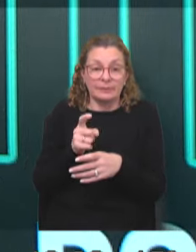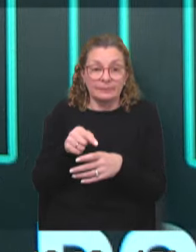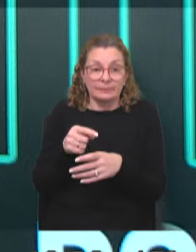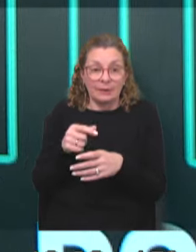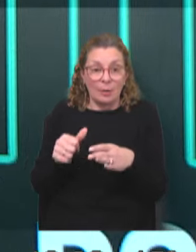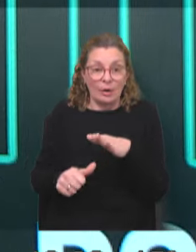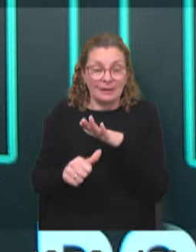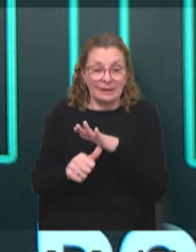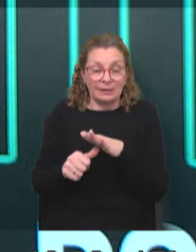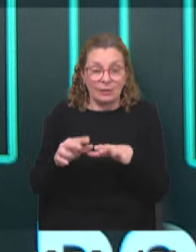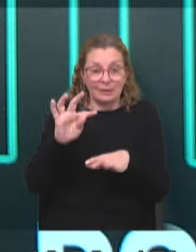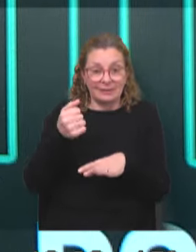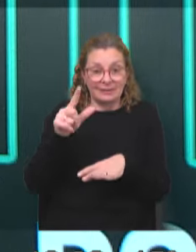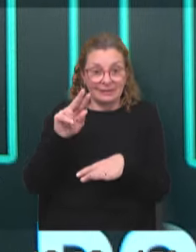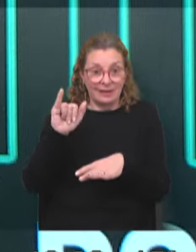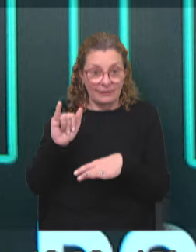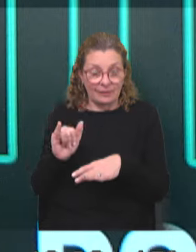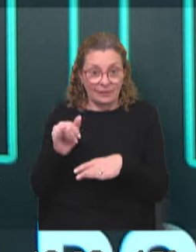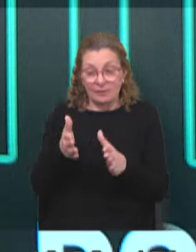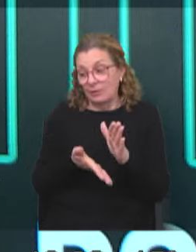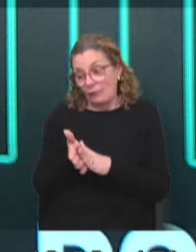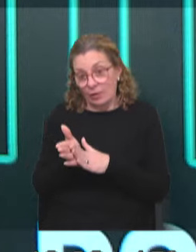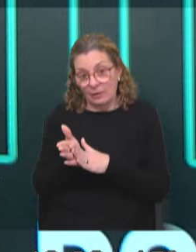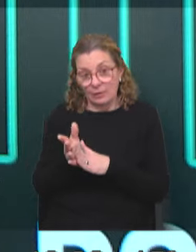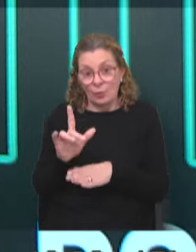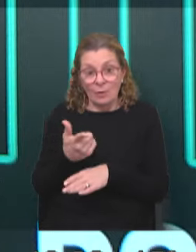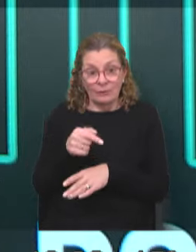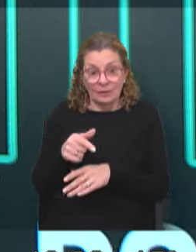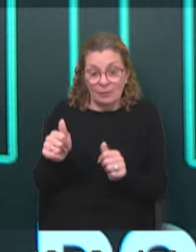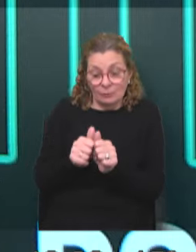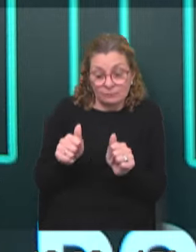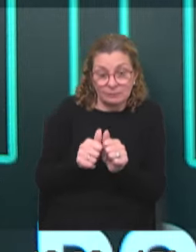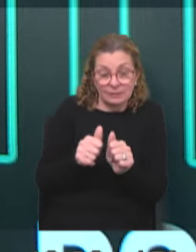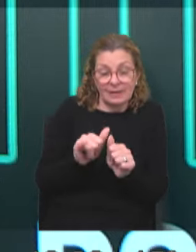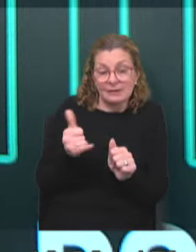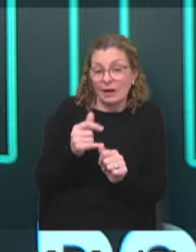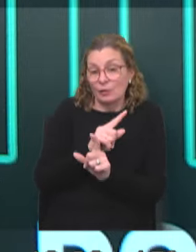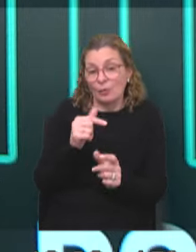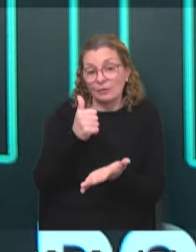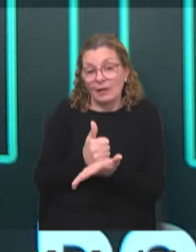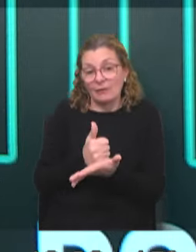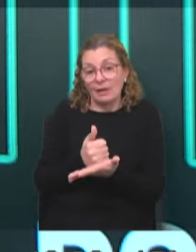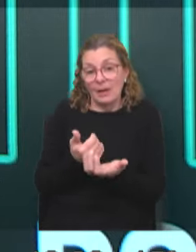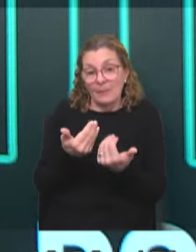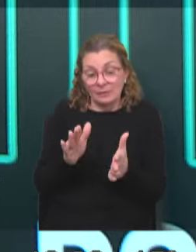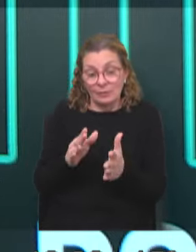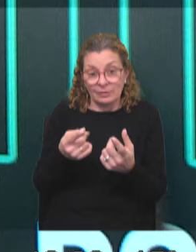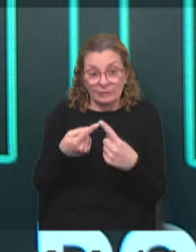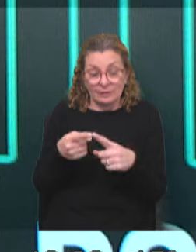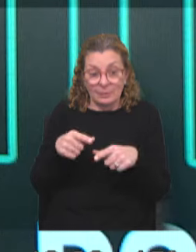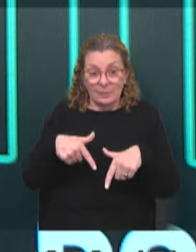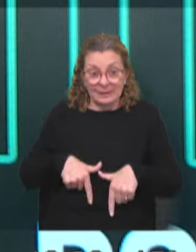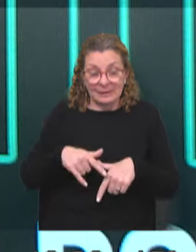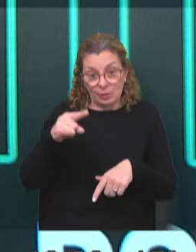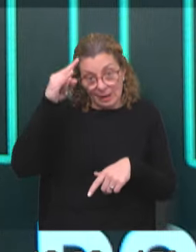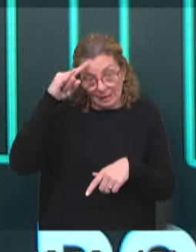liderazgo de talvi en la medida que talv se retiró no había esa unidad ya no existía esa unidad y empezó entre otras cosas el minio de